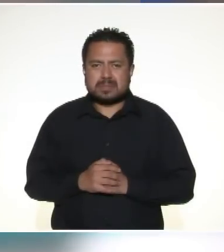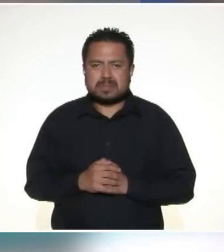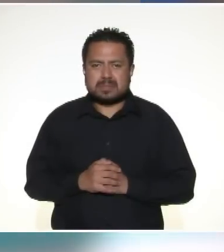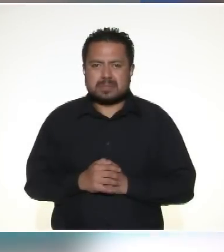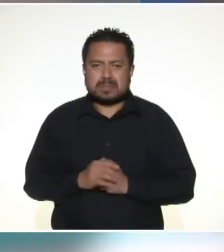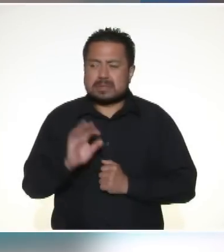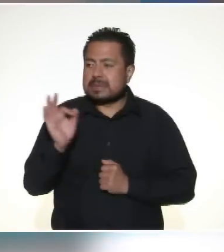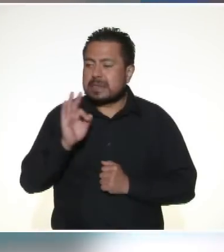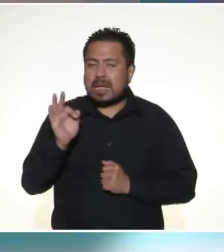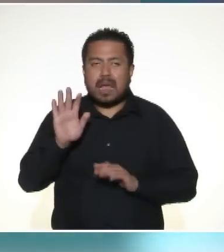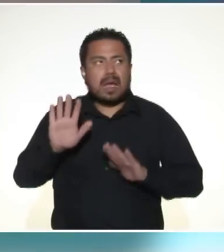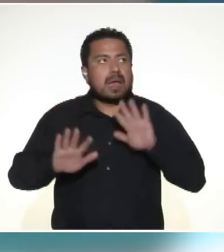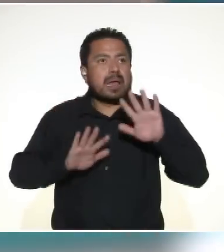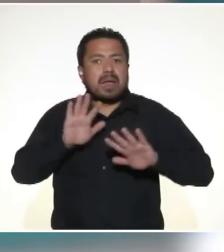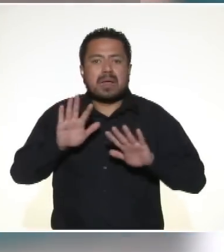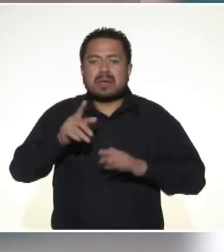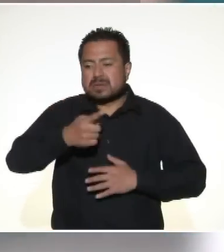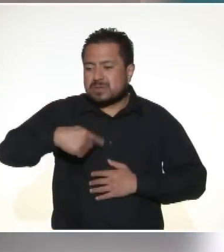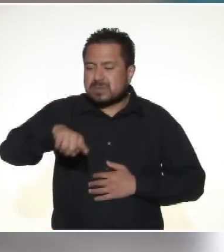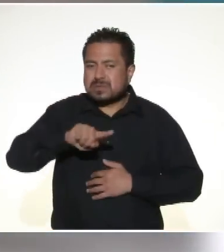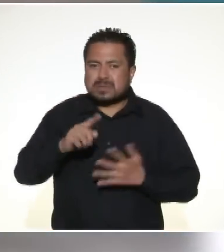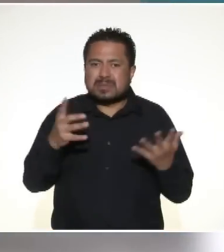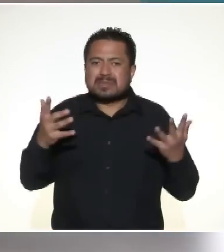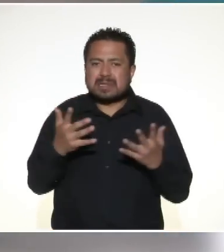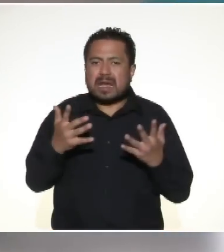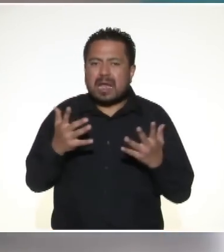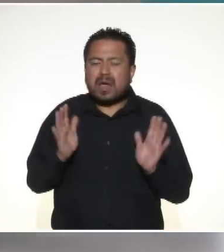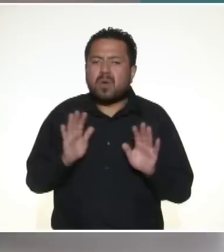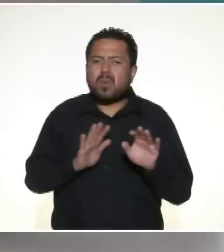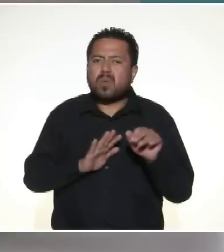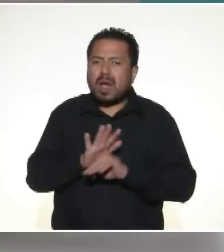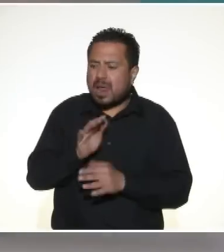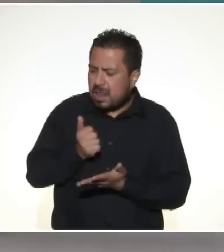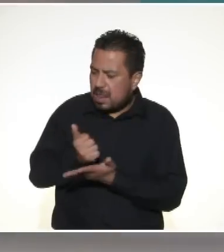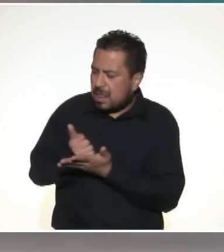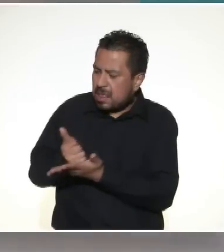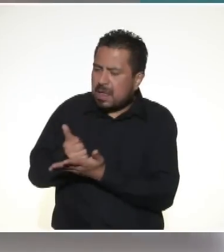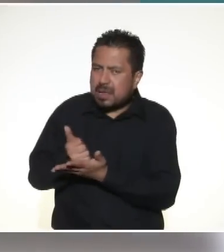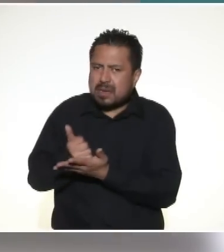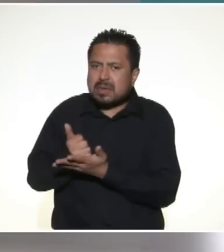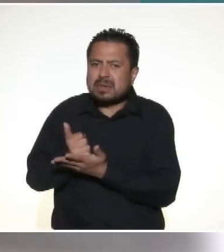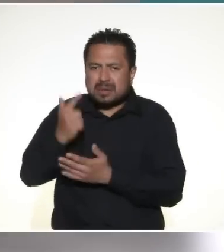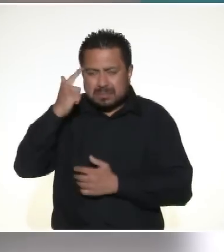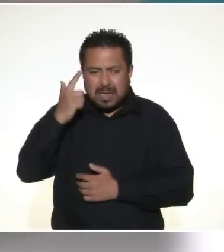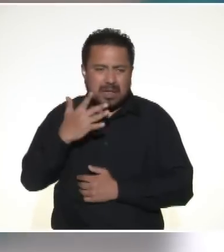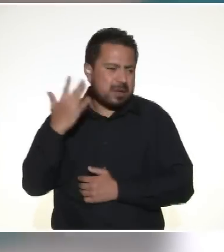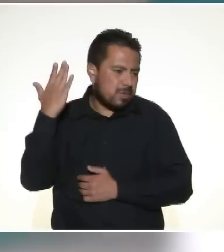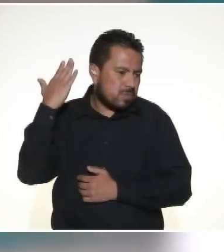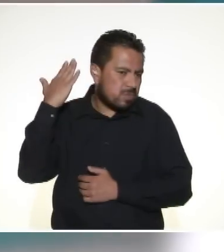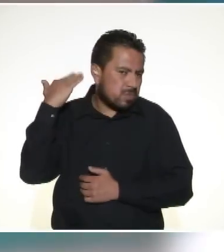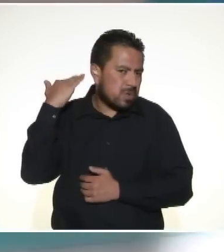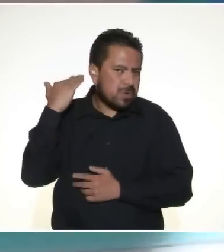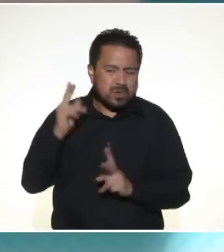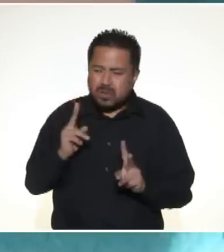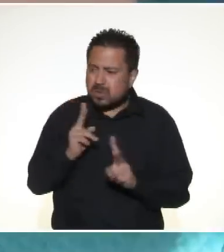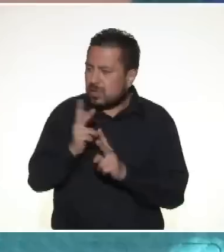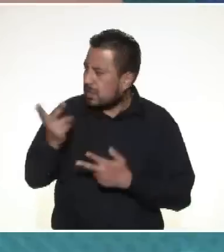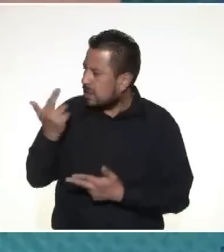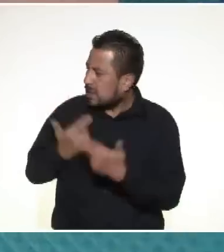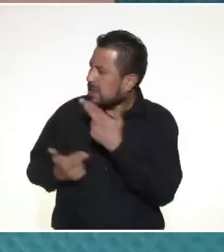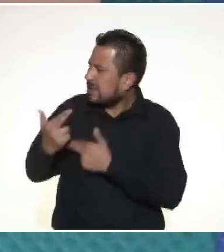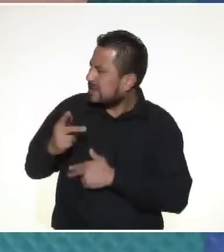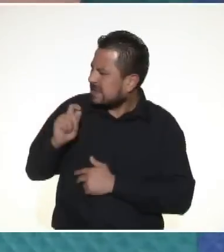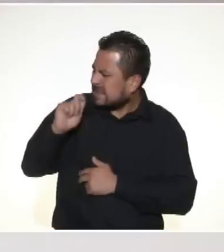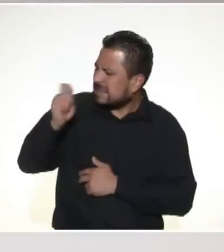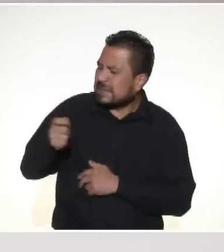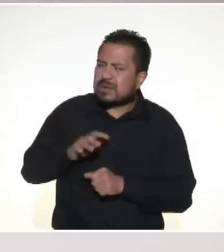En caso de ahogamiento, lo que vamos a hacer es dar la RCP. La RCP es la reanimación cardiopulmonar. La RCP